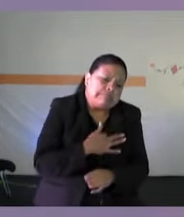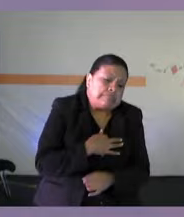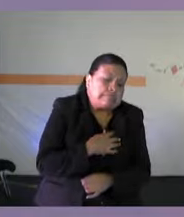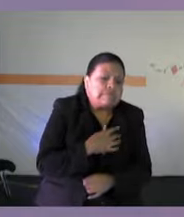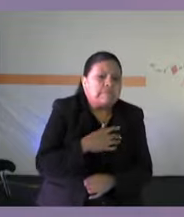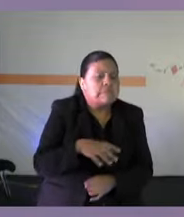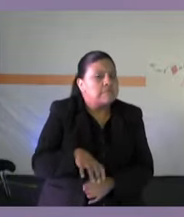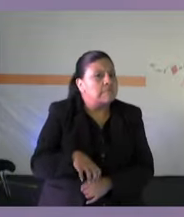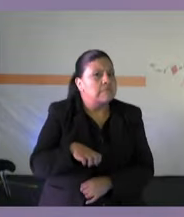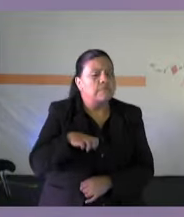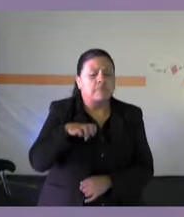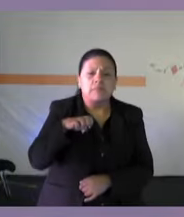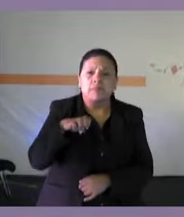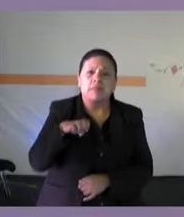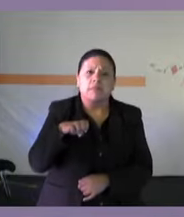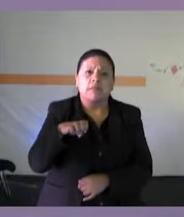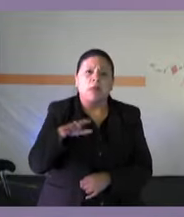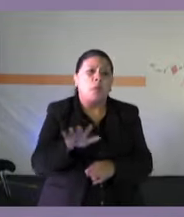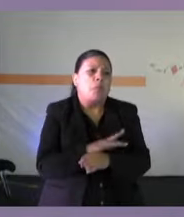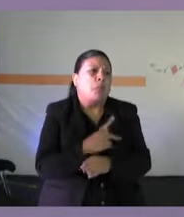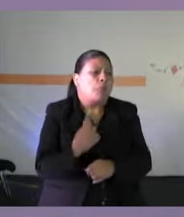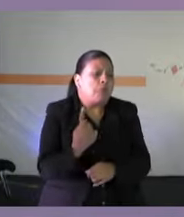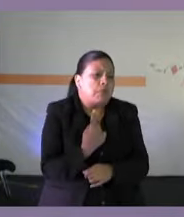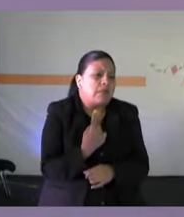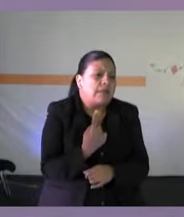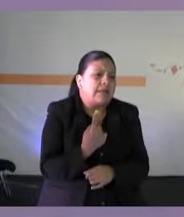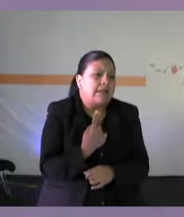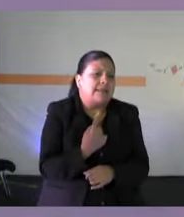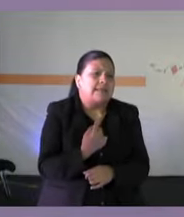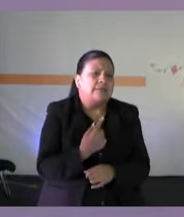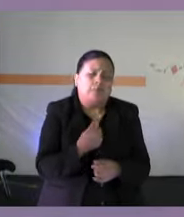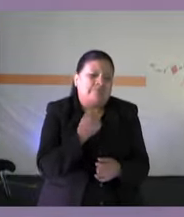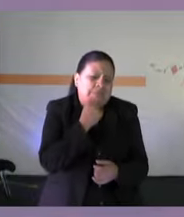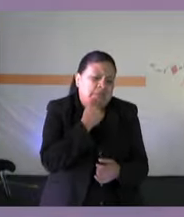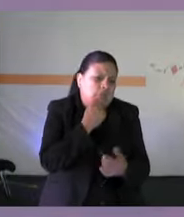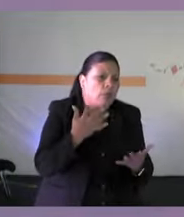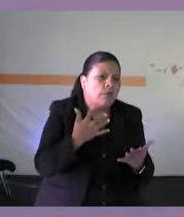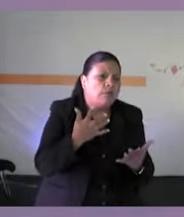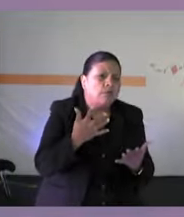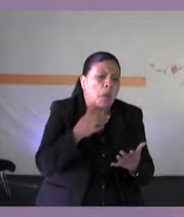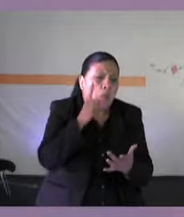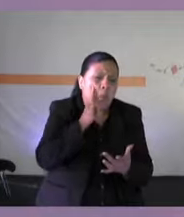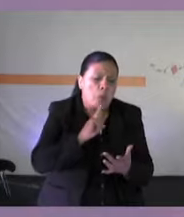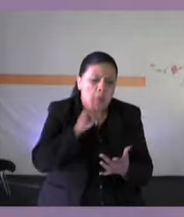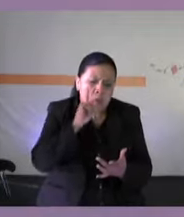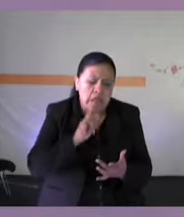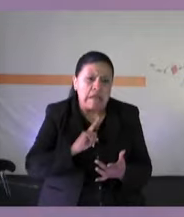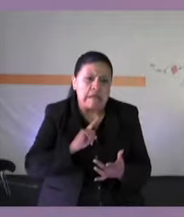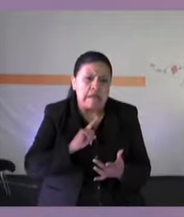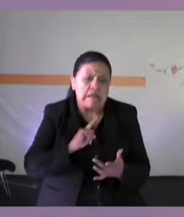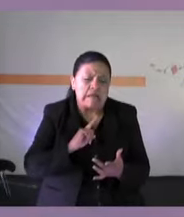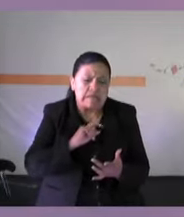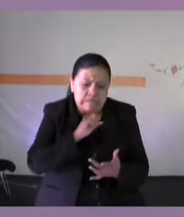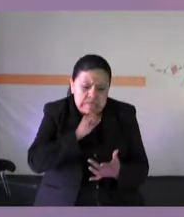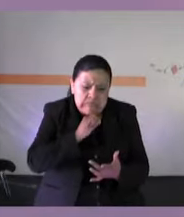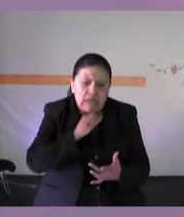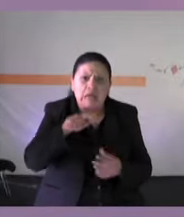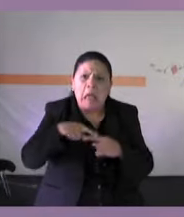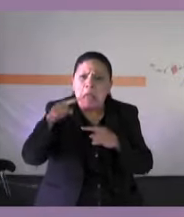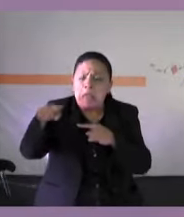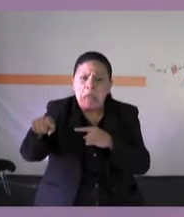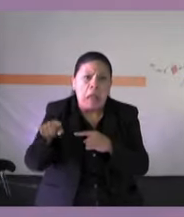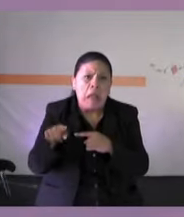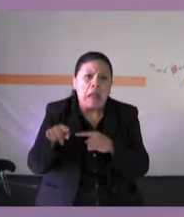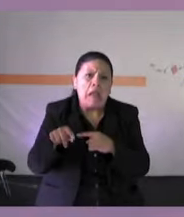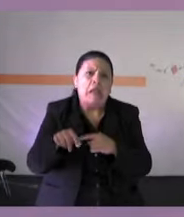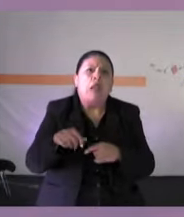y porque, pues, aunque no importa, digamos, aunque las ancianas en los asilos también las violan. Si violan a las personas que están